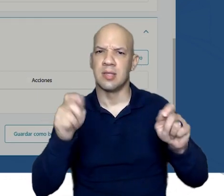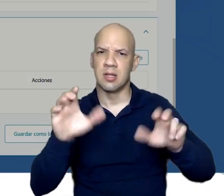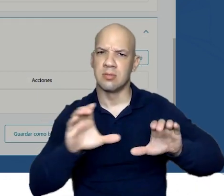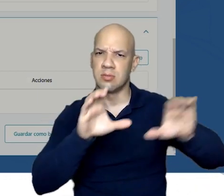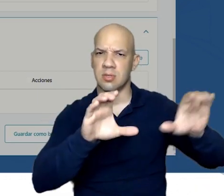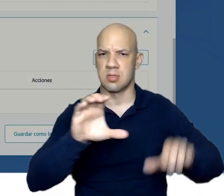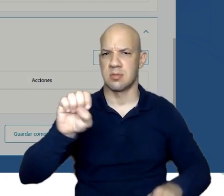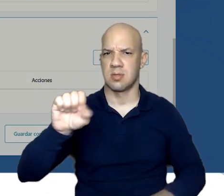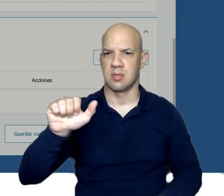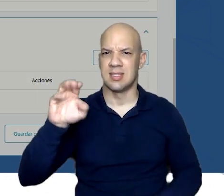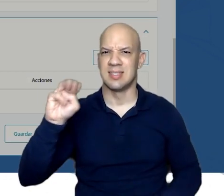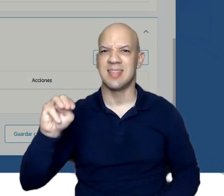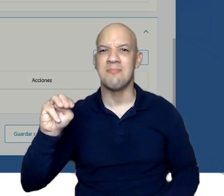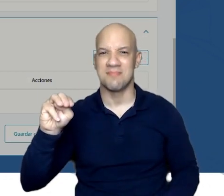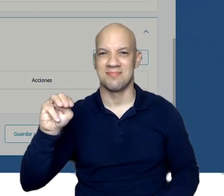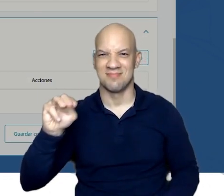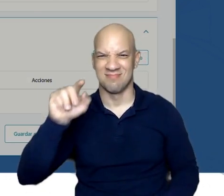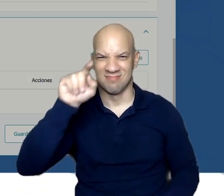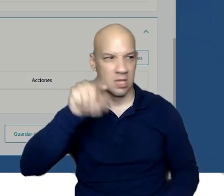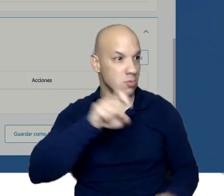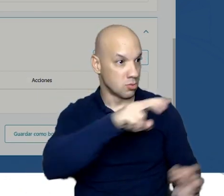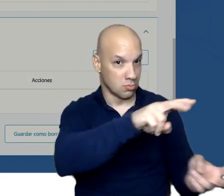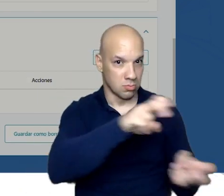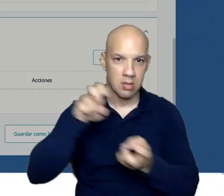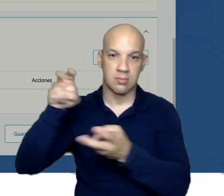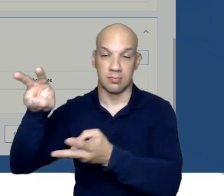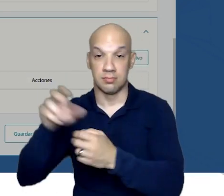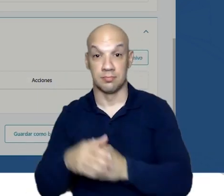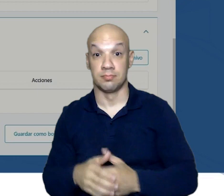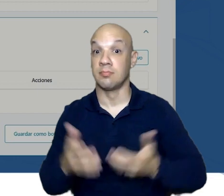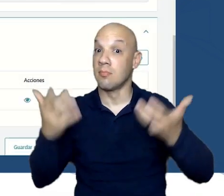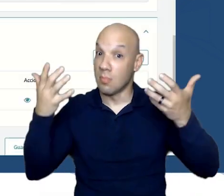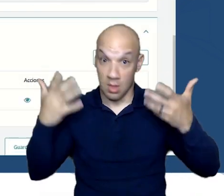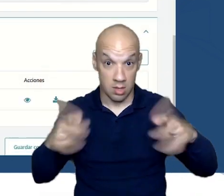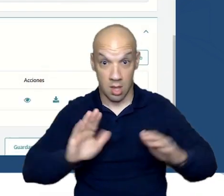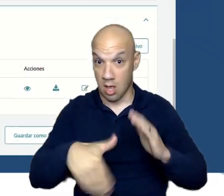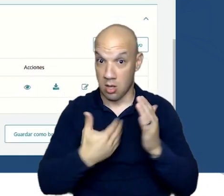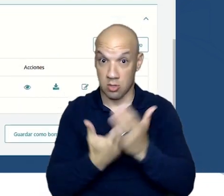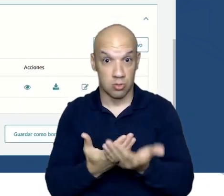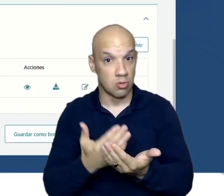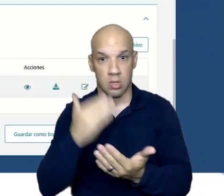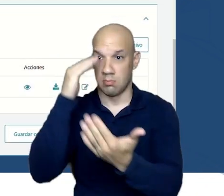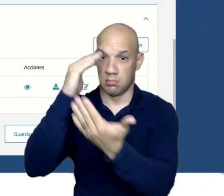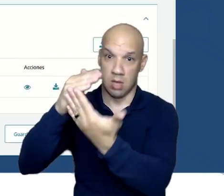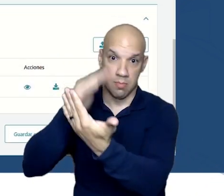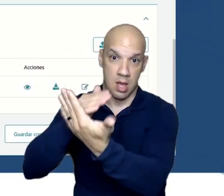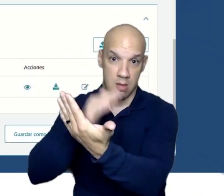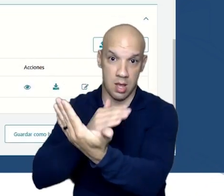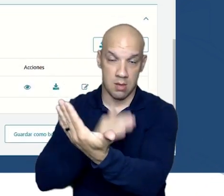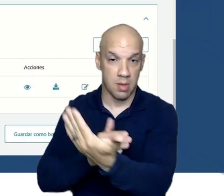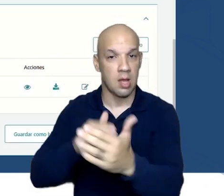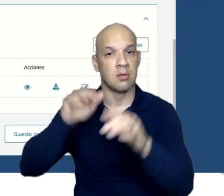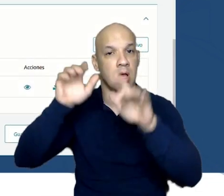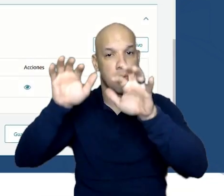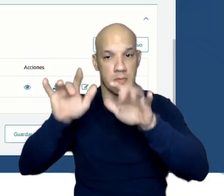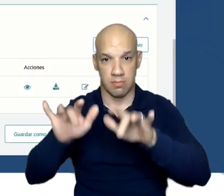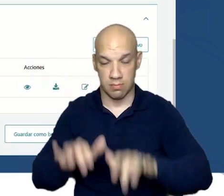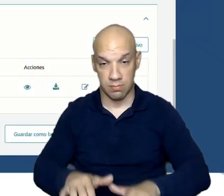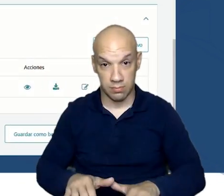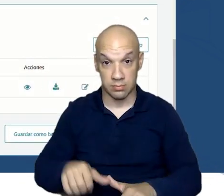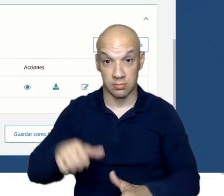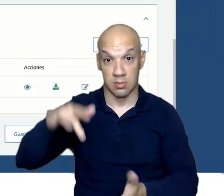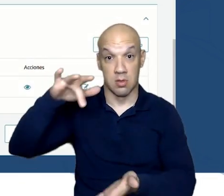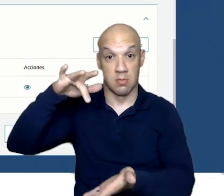Subvenciones, SAM, por sus siglas en inglés. Una vez haya completado todos los campos requeridos y haya